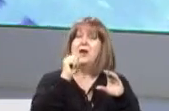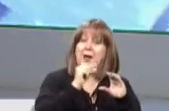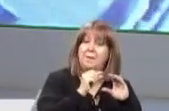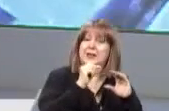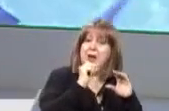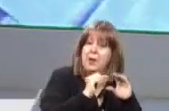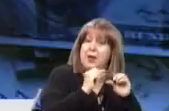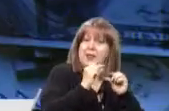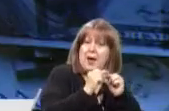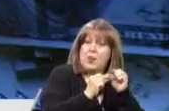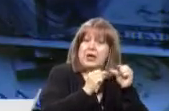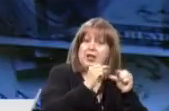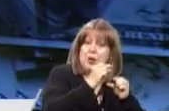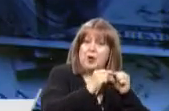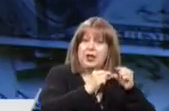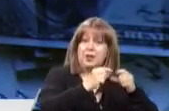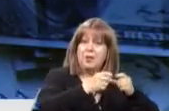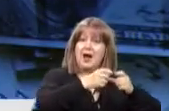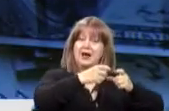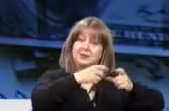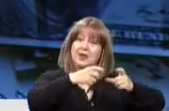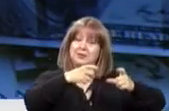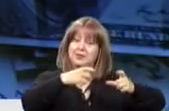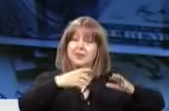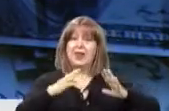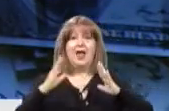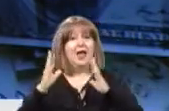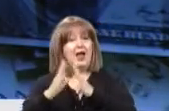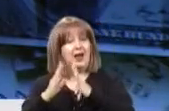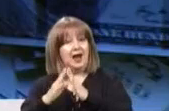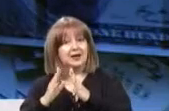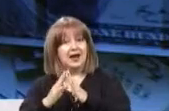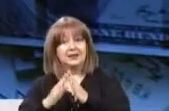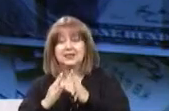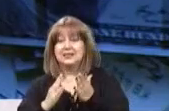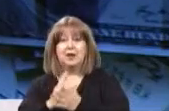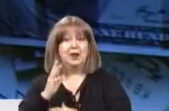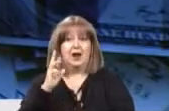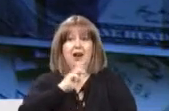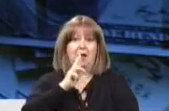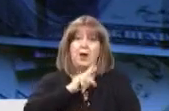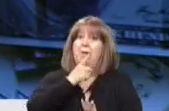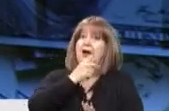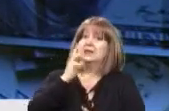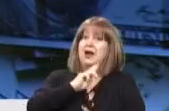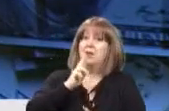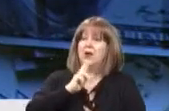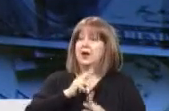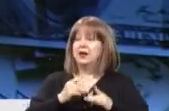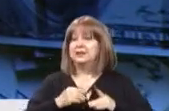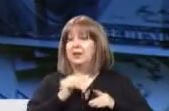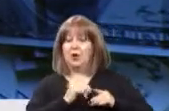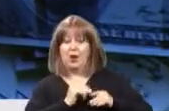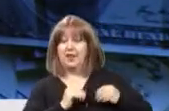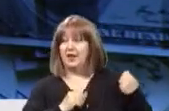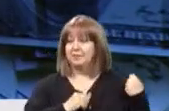crecer. Sí, y es lo que hablábamos la otra vez, de que en la casa siempre hay alguien que toma ese rol, ¿no? Sí. Generalmente es la mujer, la madre que tiene unos ahorritos. Y